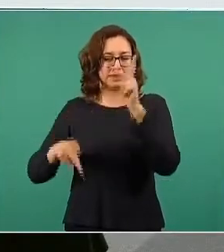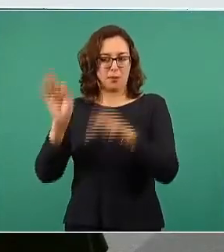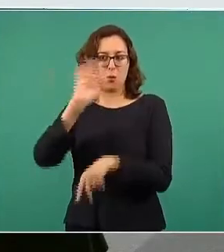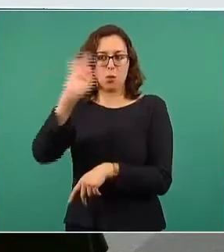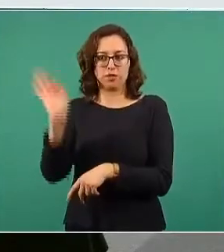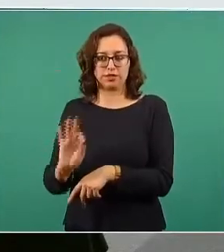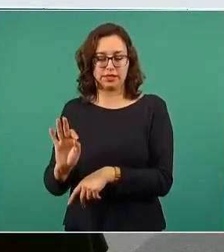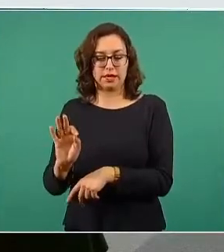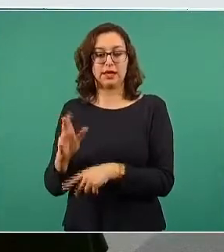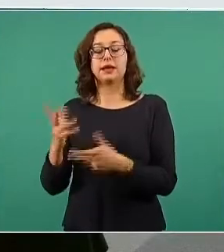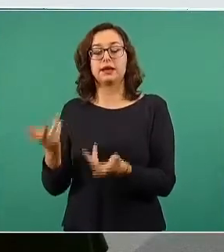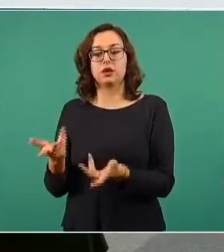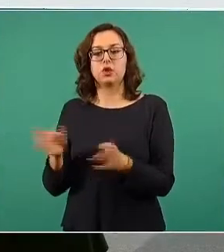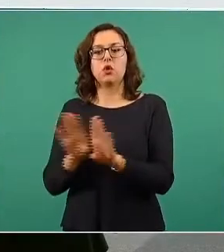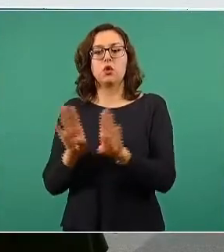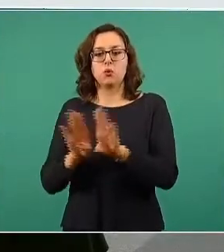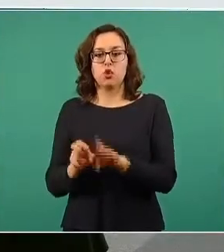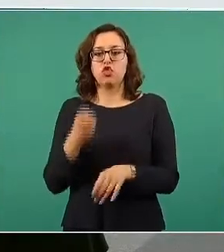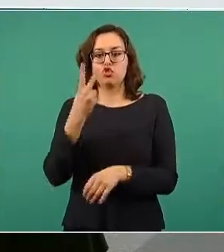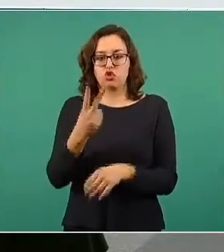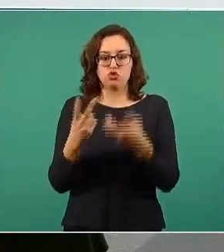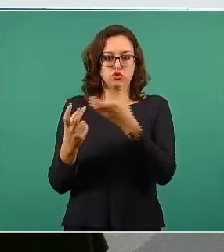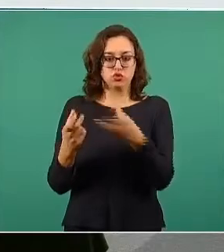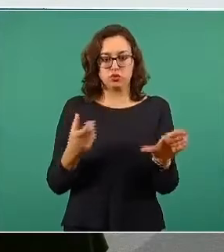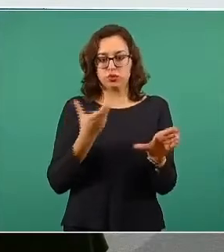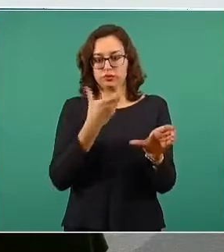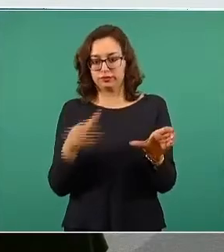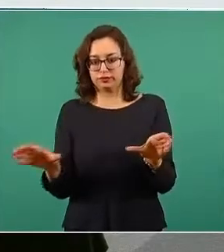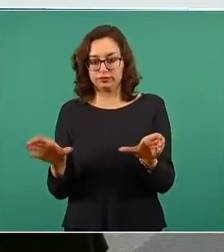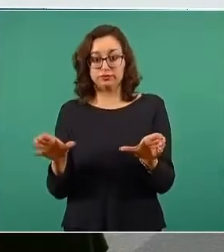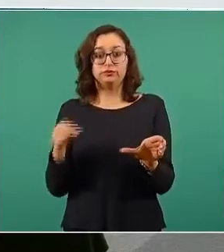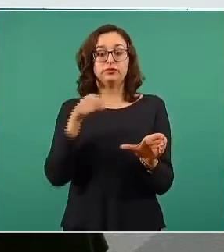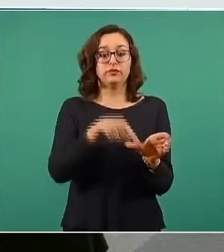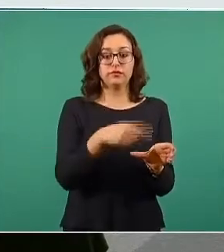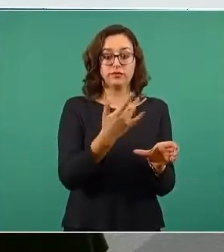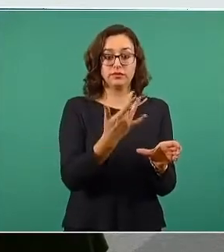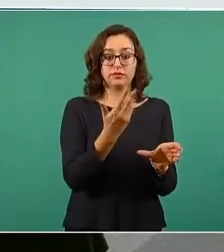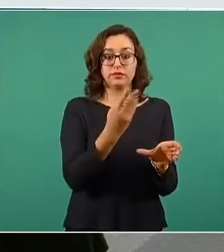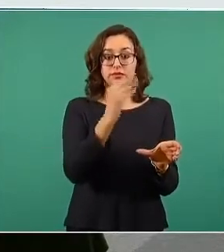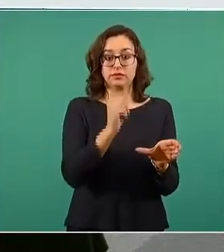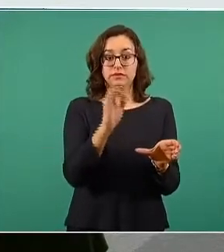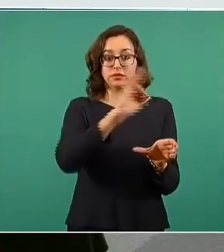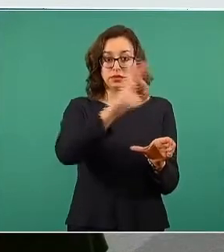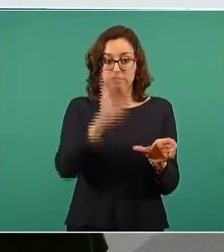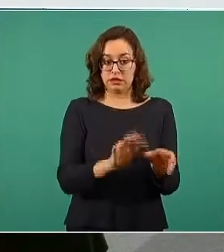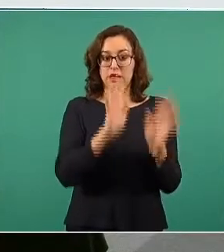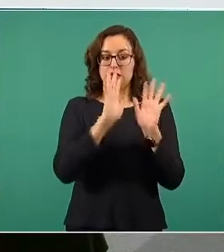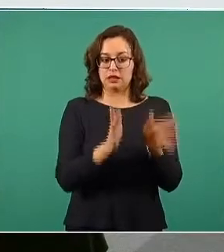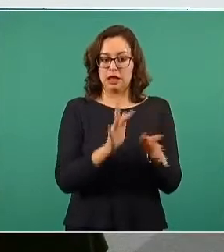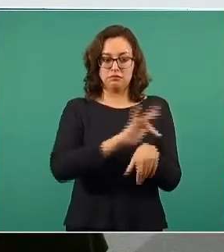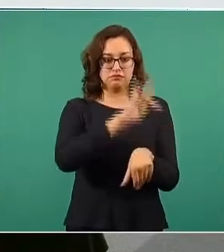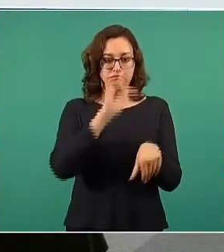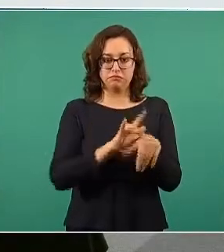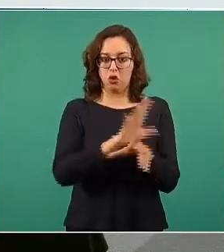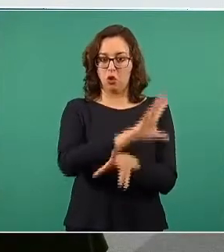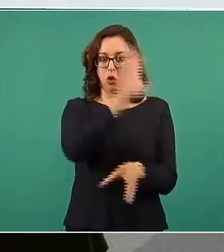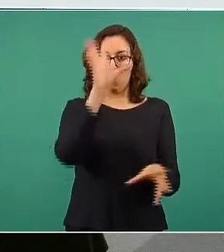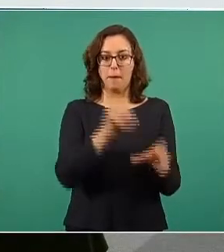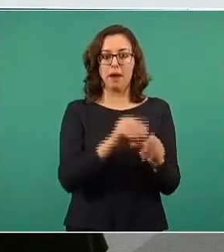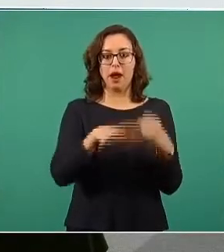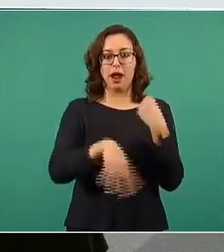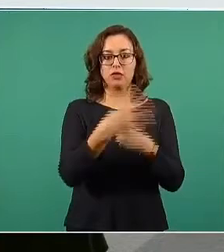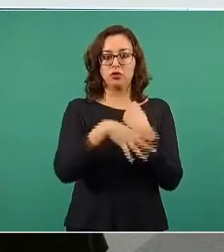Cerca del 60%, aquí está la cifra exacta, 59%, ya tienen el esquema completo, son